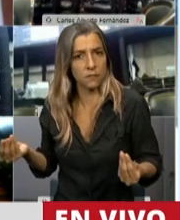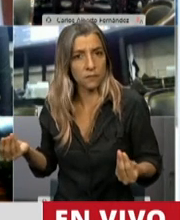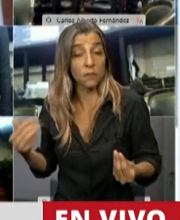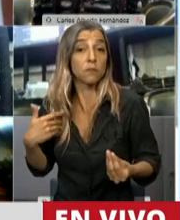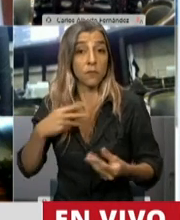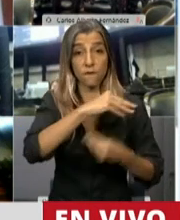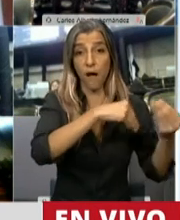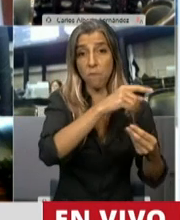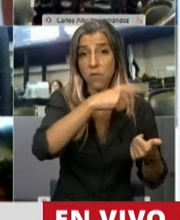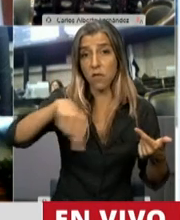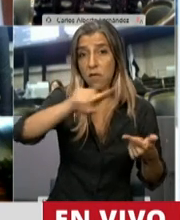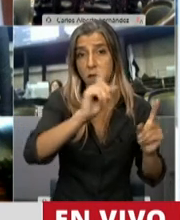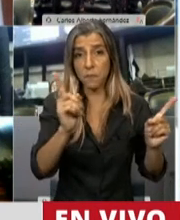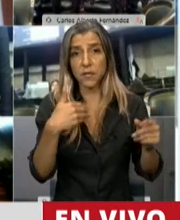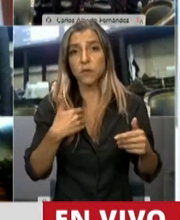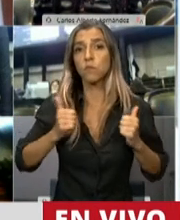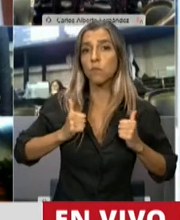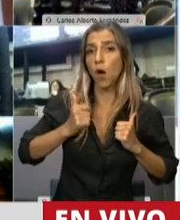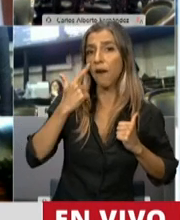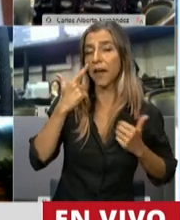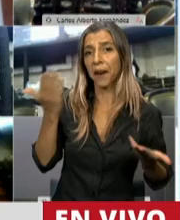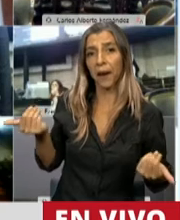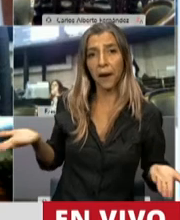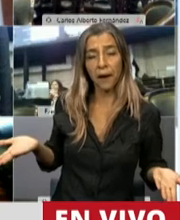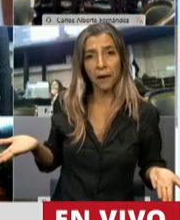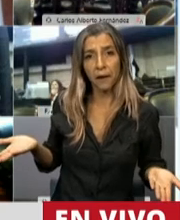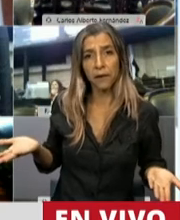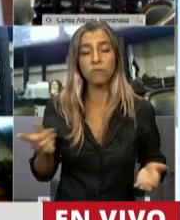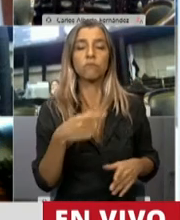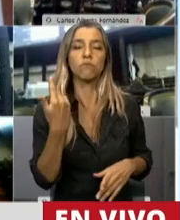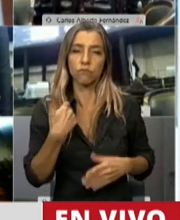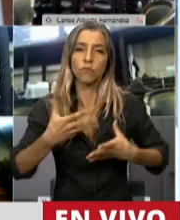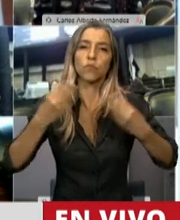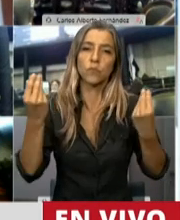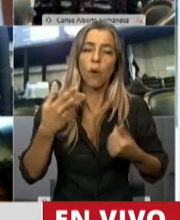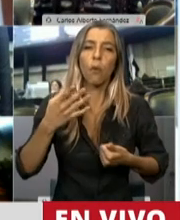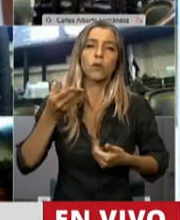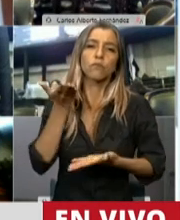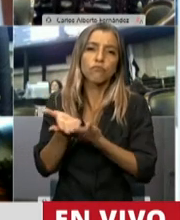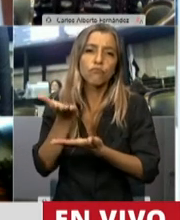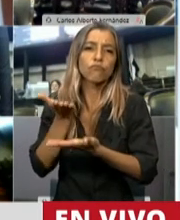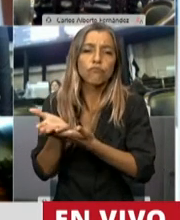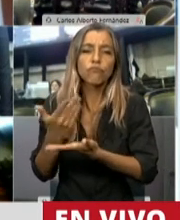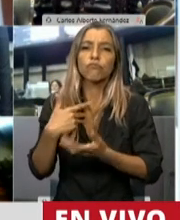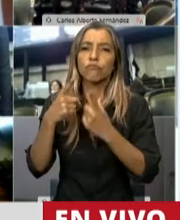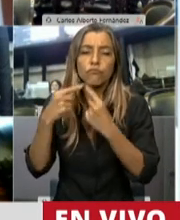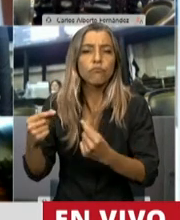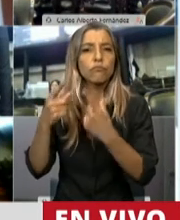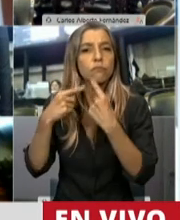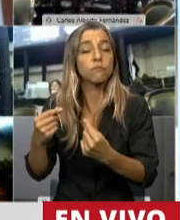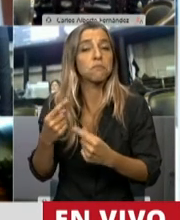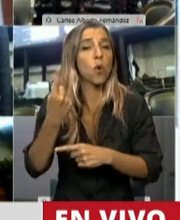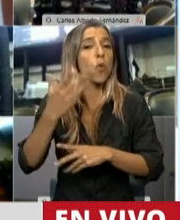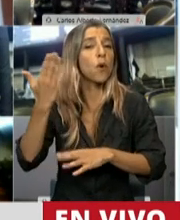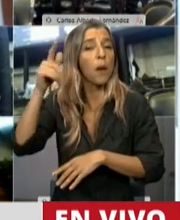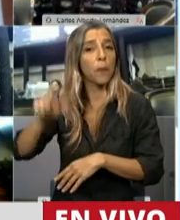esperan respuesta. Desde la comisión hicimos varios pedidos de informes, citaciones. Lamentablemente solo pudimos contar una vez sola con la